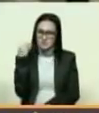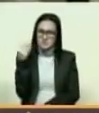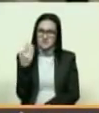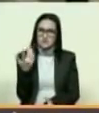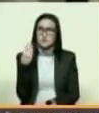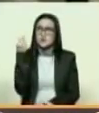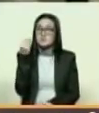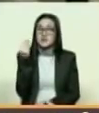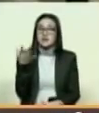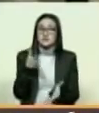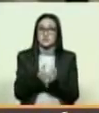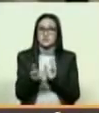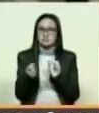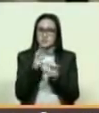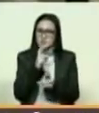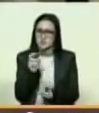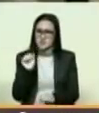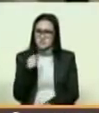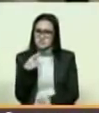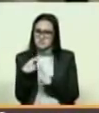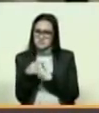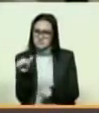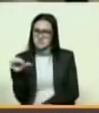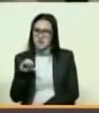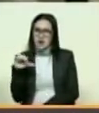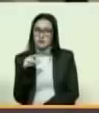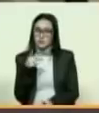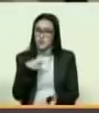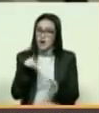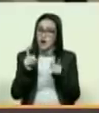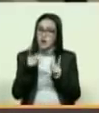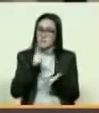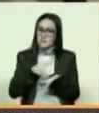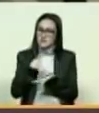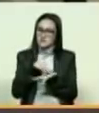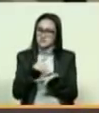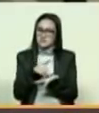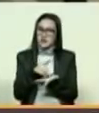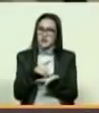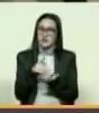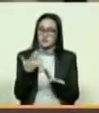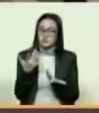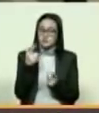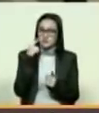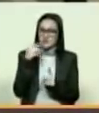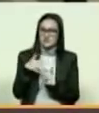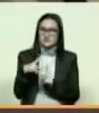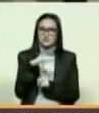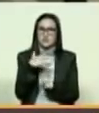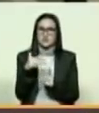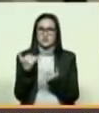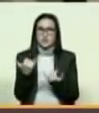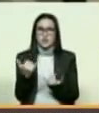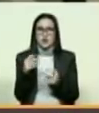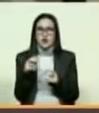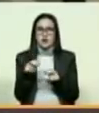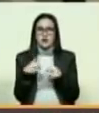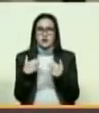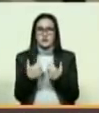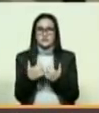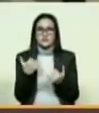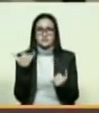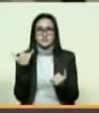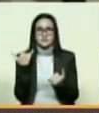expectativas tiene usted, tomando en cuenta que ha participado activamente y sabe cuál es el ambiente que hay sobre esta materia? Y